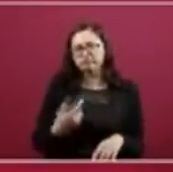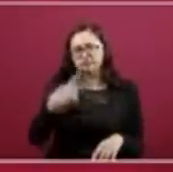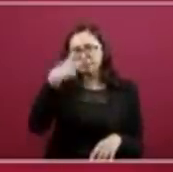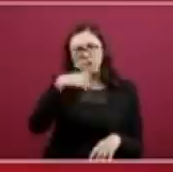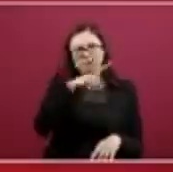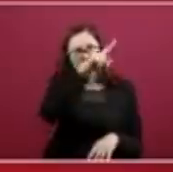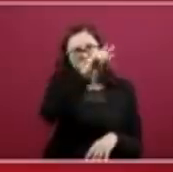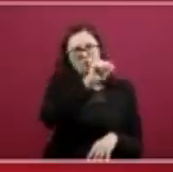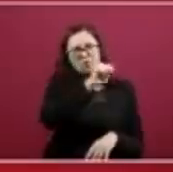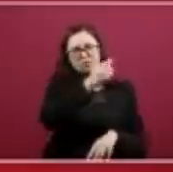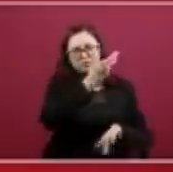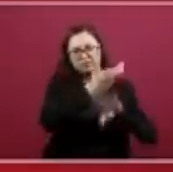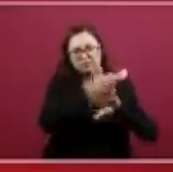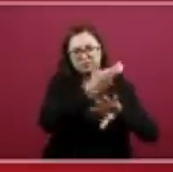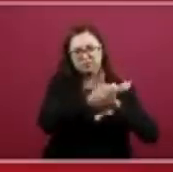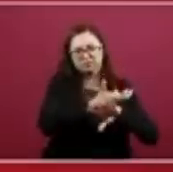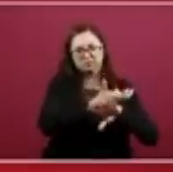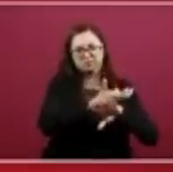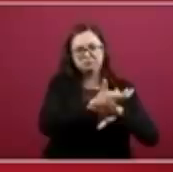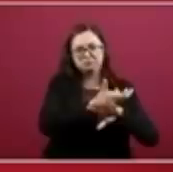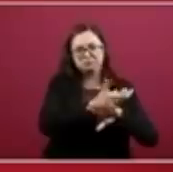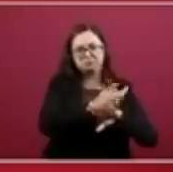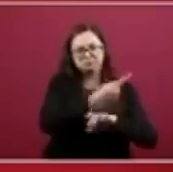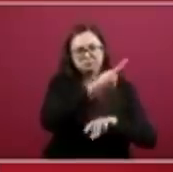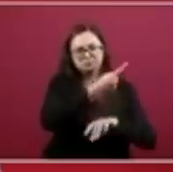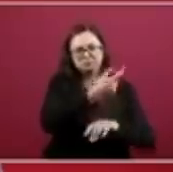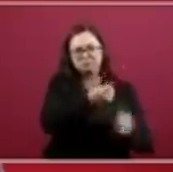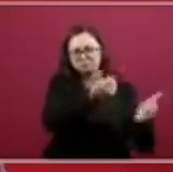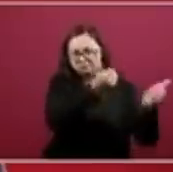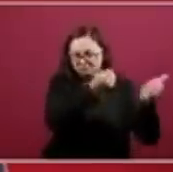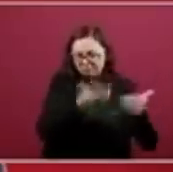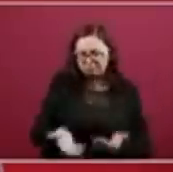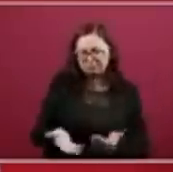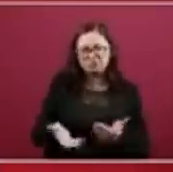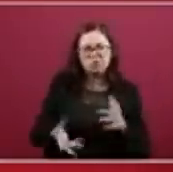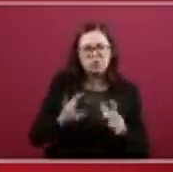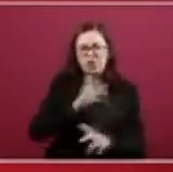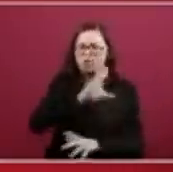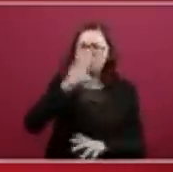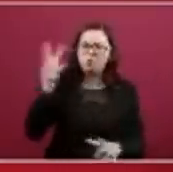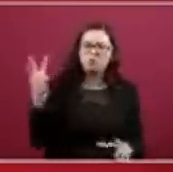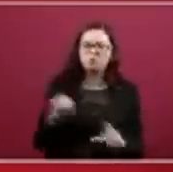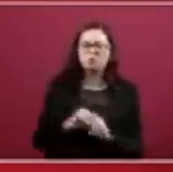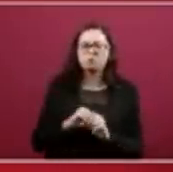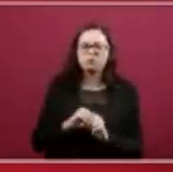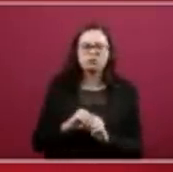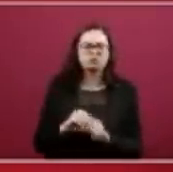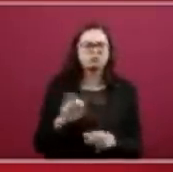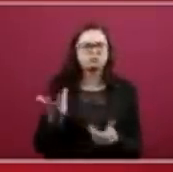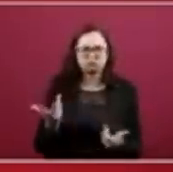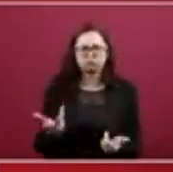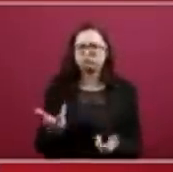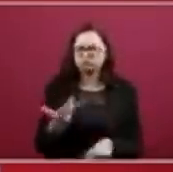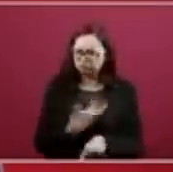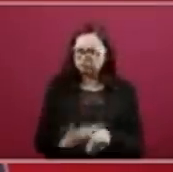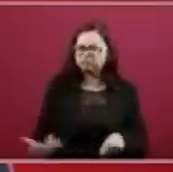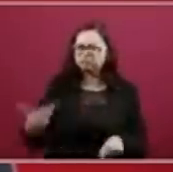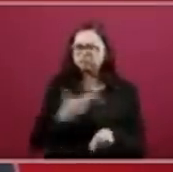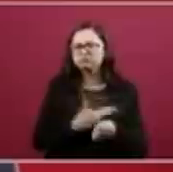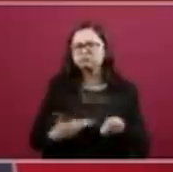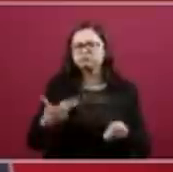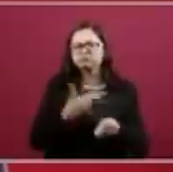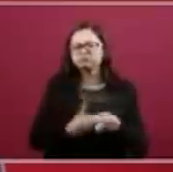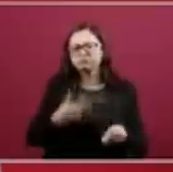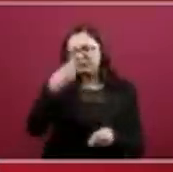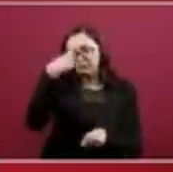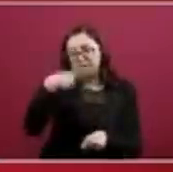paisanos que pueden tener todas las facilidades, que tienen todas las facilidades